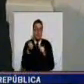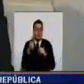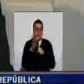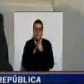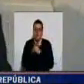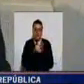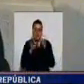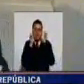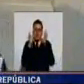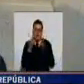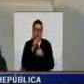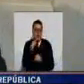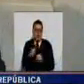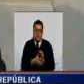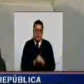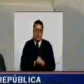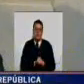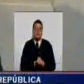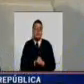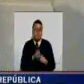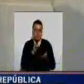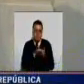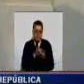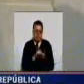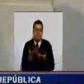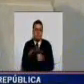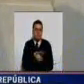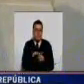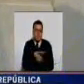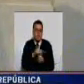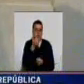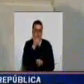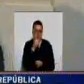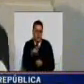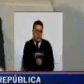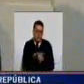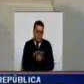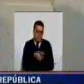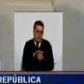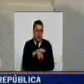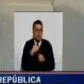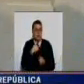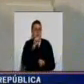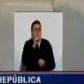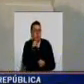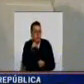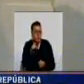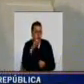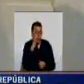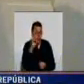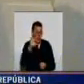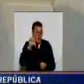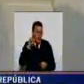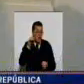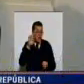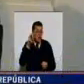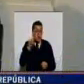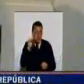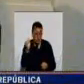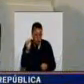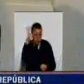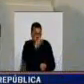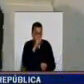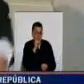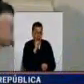son indicios gravísimos en relación con lo que pasó en todo este asunto. Y yo pregunto, doctor Cárdenas, ¿y usted no se dio cuenta de nada de